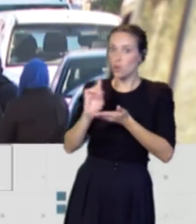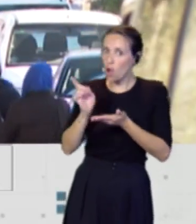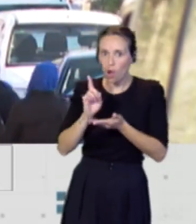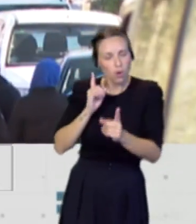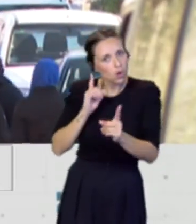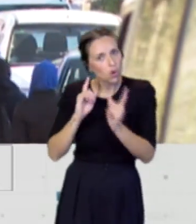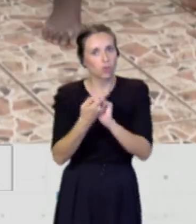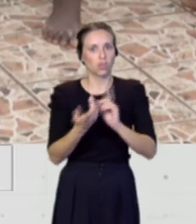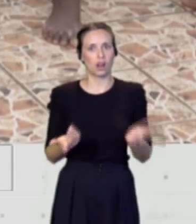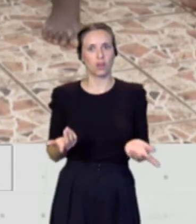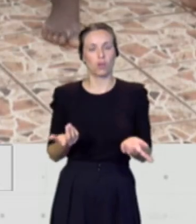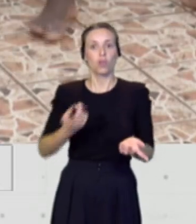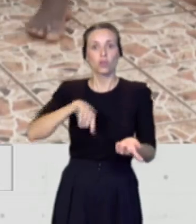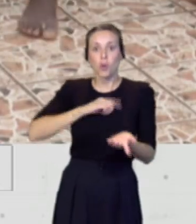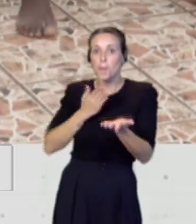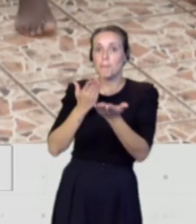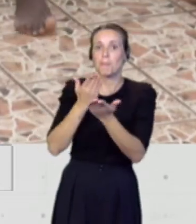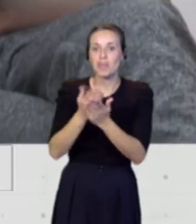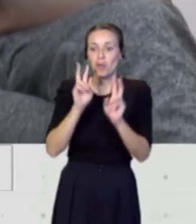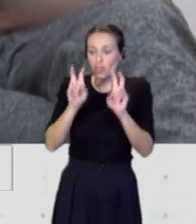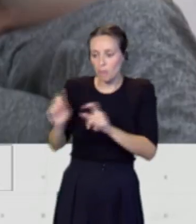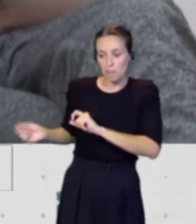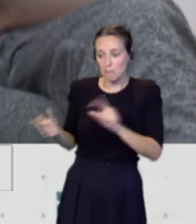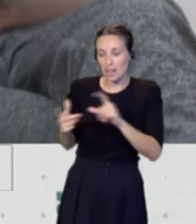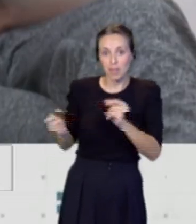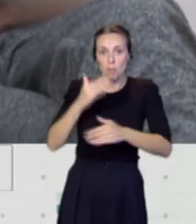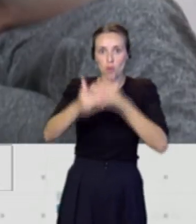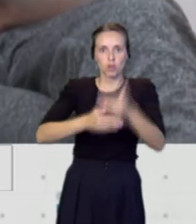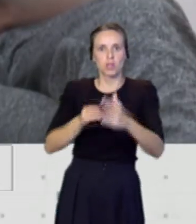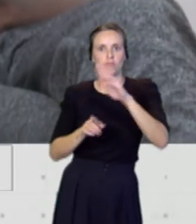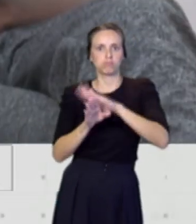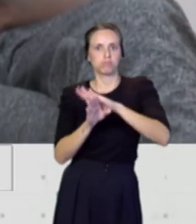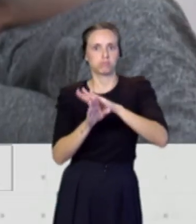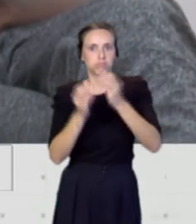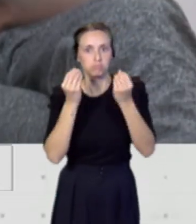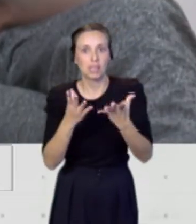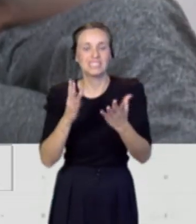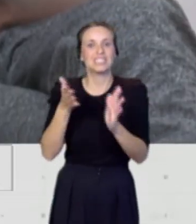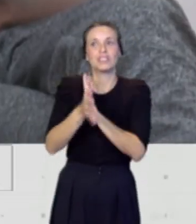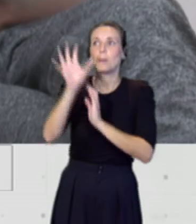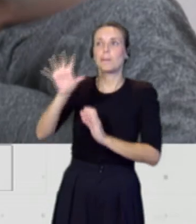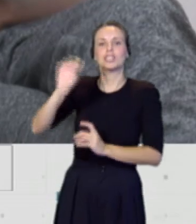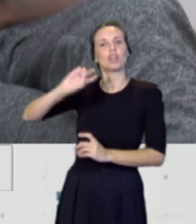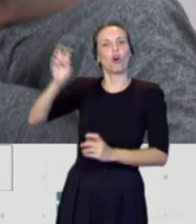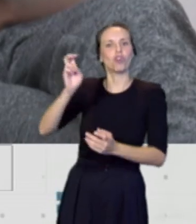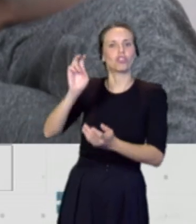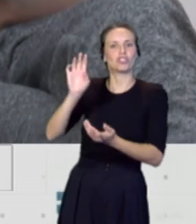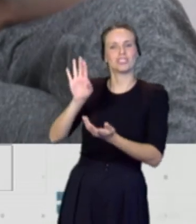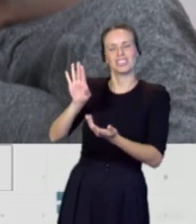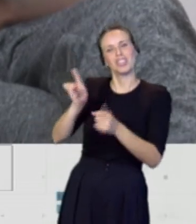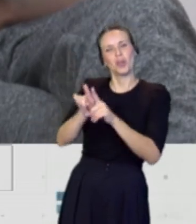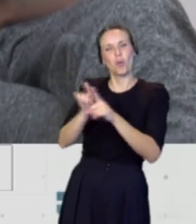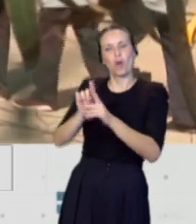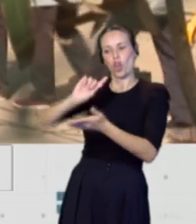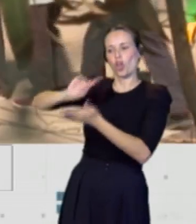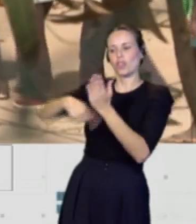asilo, para que no se externalicen los procedimientos migratorios, para que no se contrate o subcontrate con países terceros y menos con países africanos sin garantías de